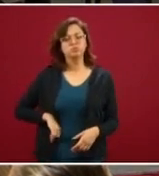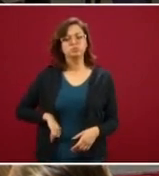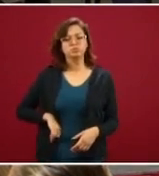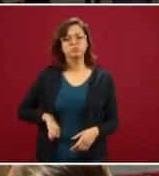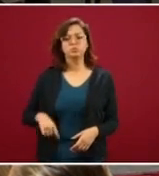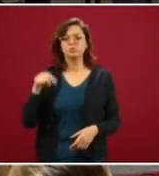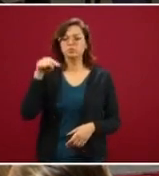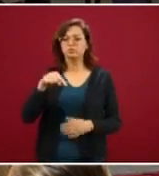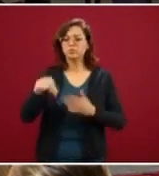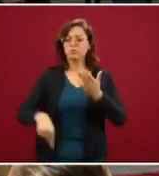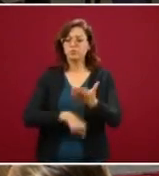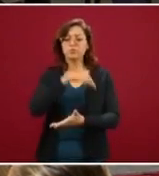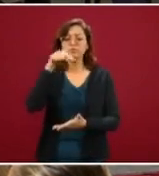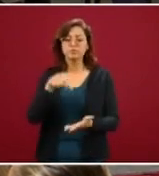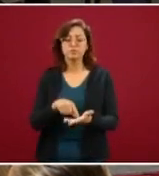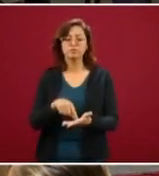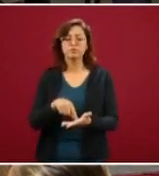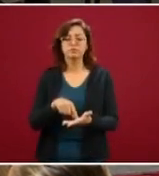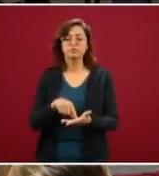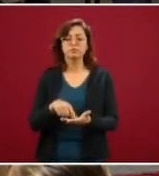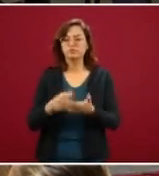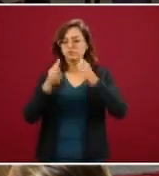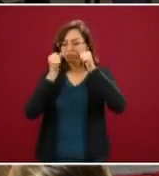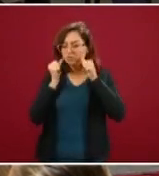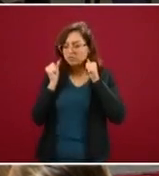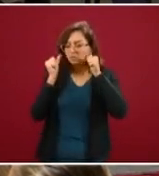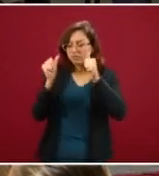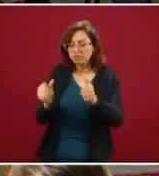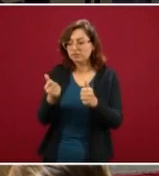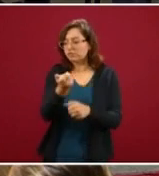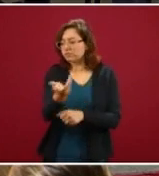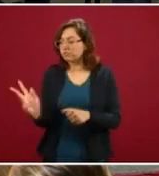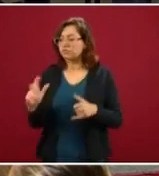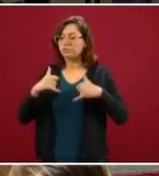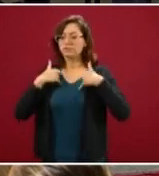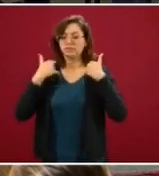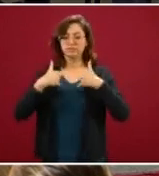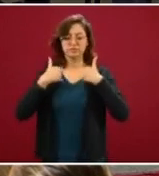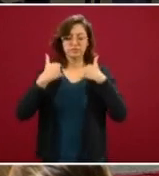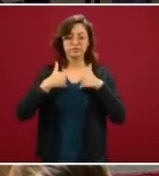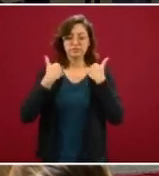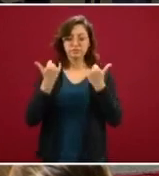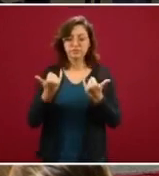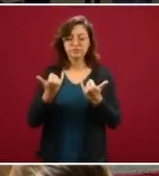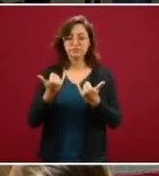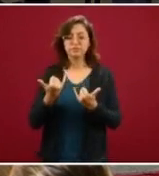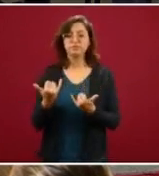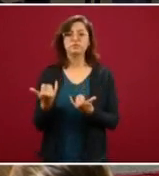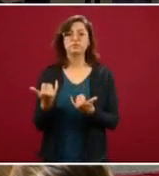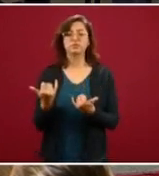Son centros de atención a los adolescentes.